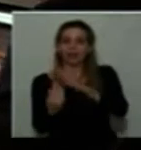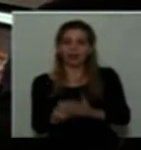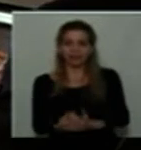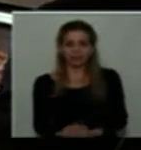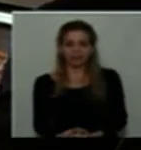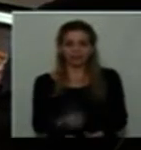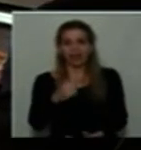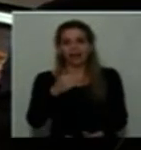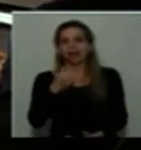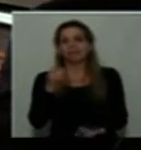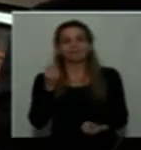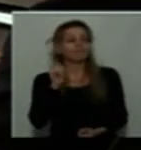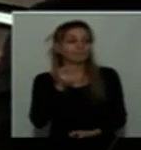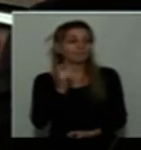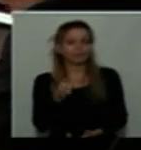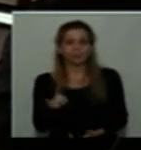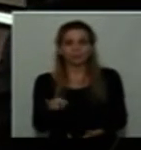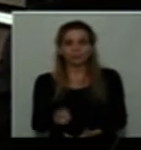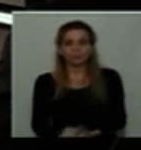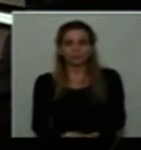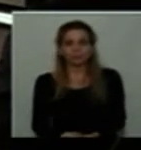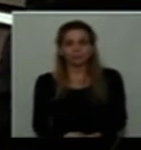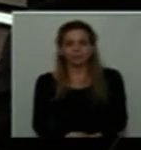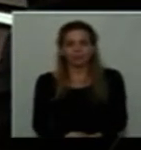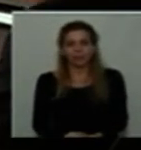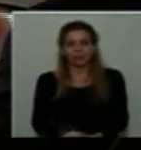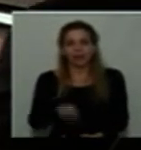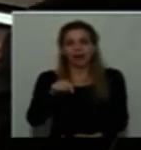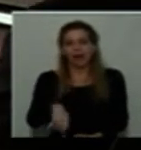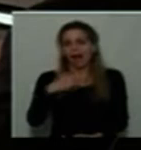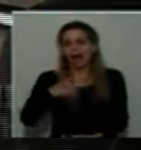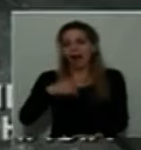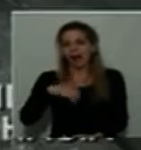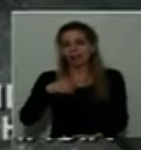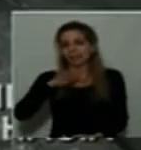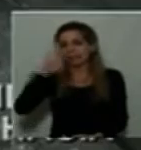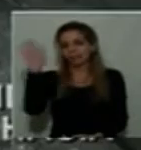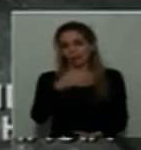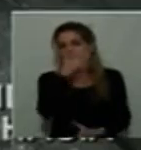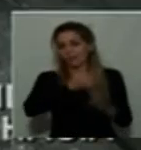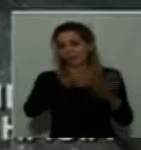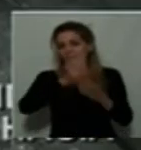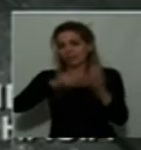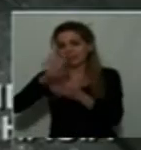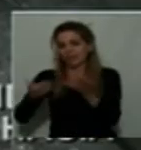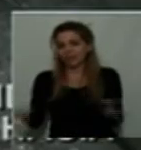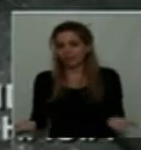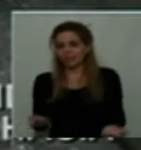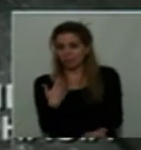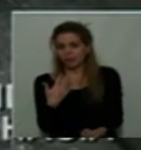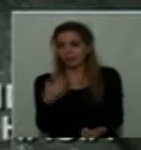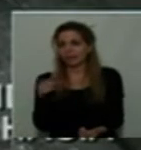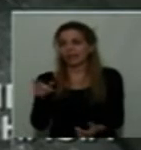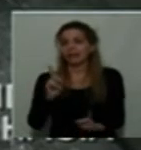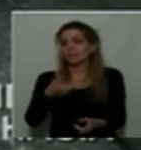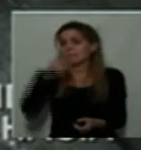siempre. ¿Cabe la posibilidad de que en la Argentina se maneja todo muy mal y el señor haya manejado mal? Y se da... ¿Por qué no cabe, doctora? ¿Por qué me